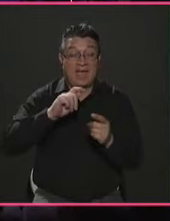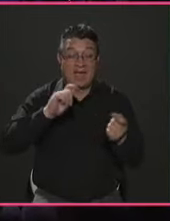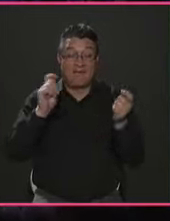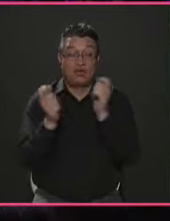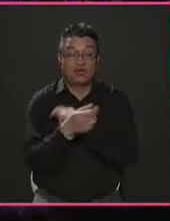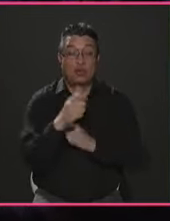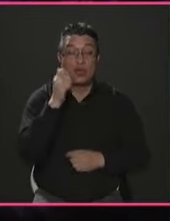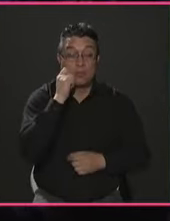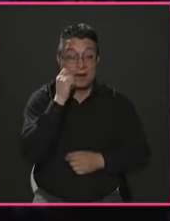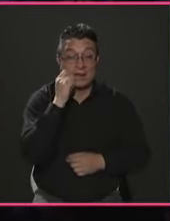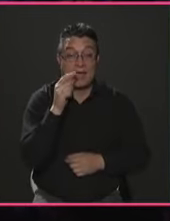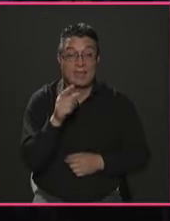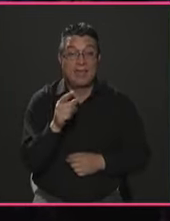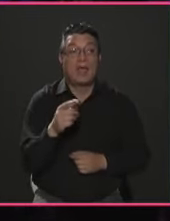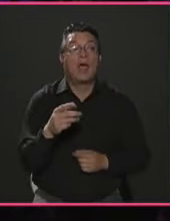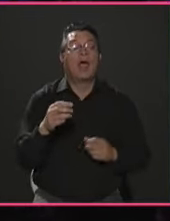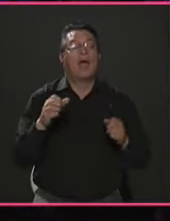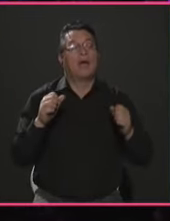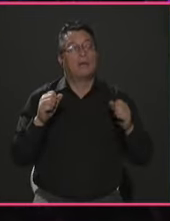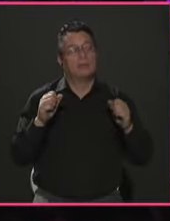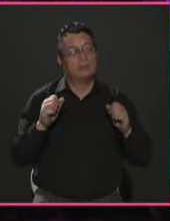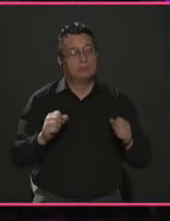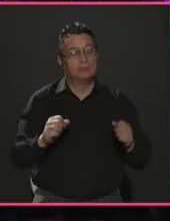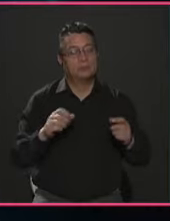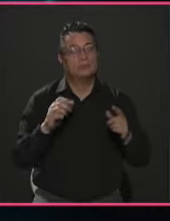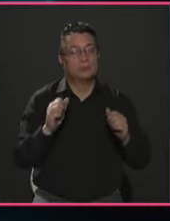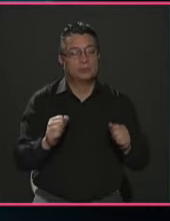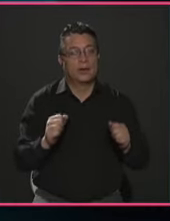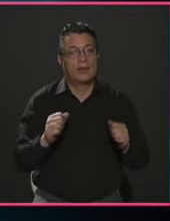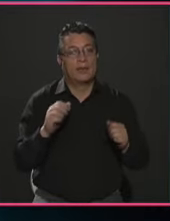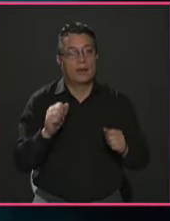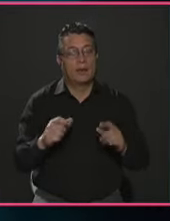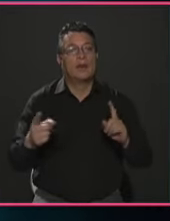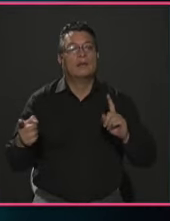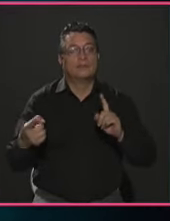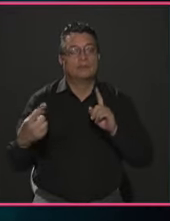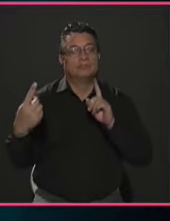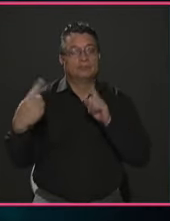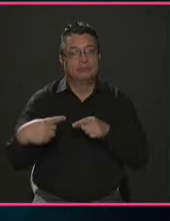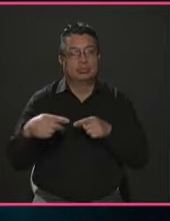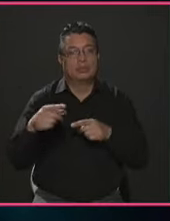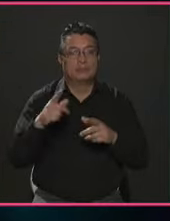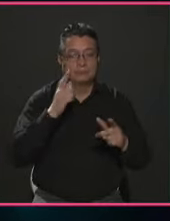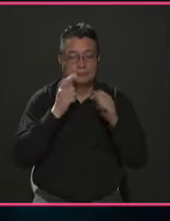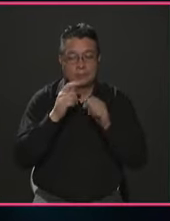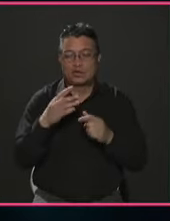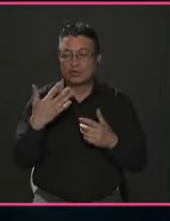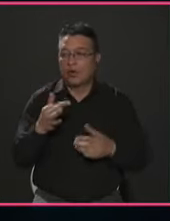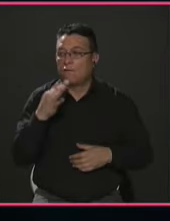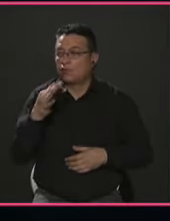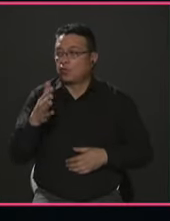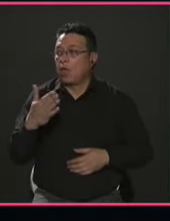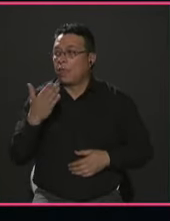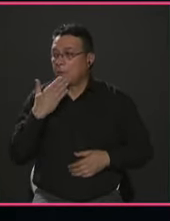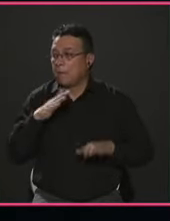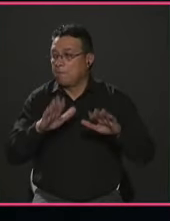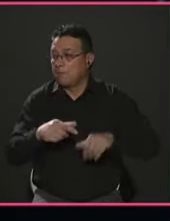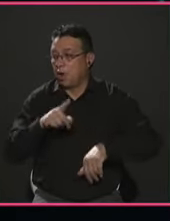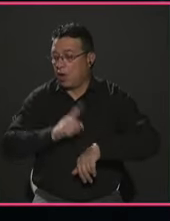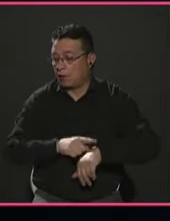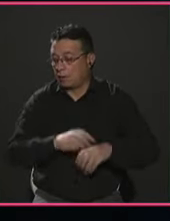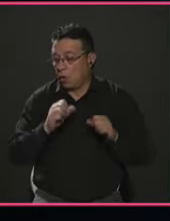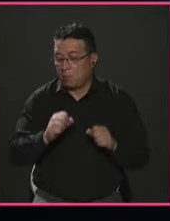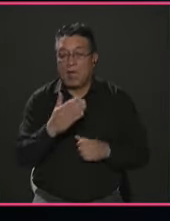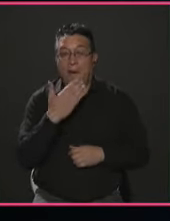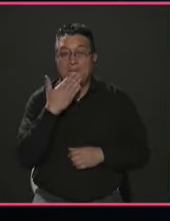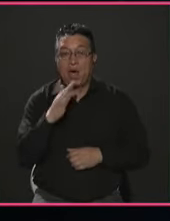nuestra humanidad pudiéramos o estuviéramos enfrentados a riesgos existenciales cuando al mismo tiempo podemos tener el